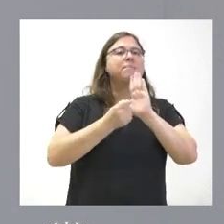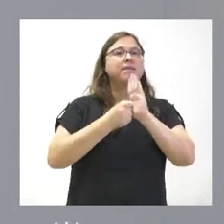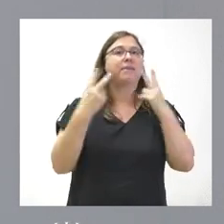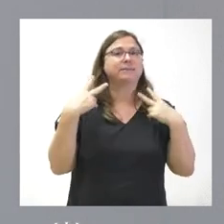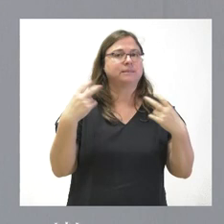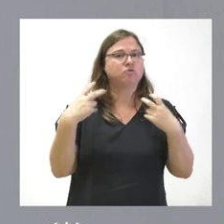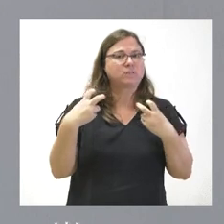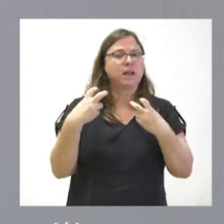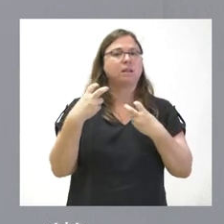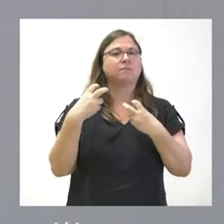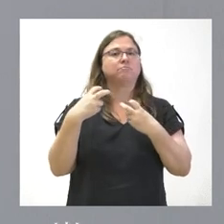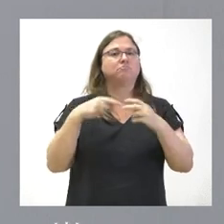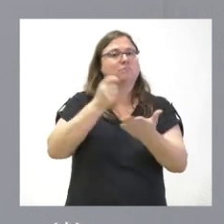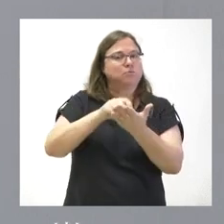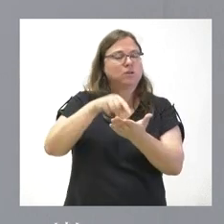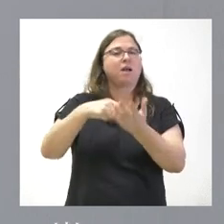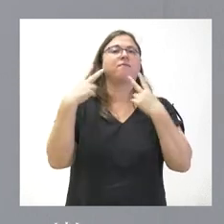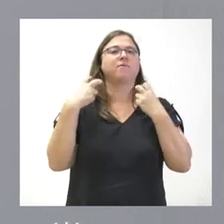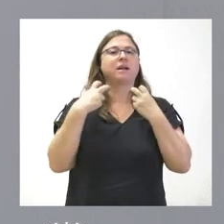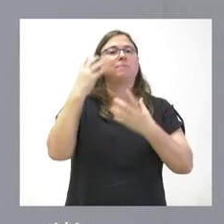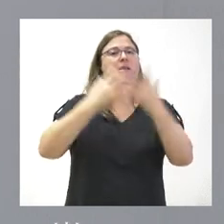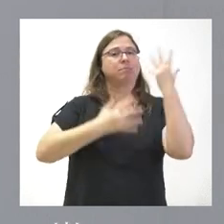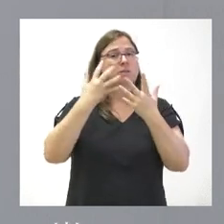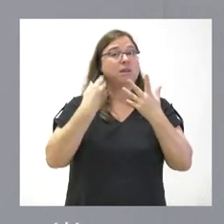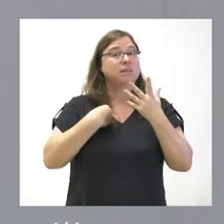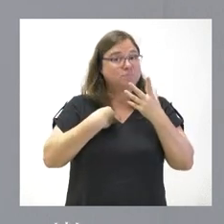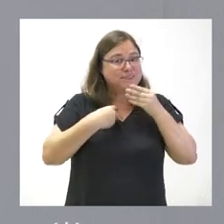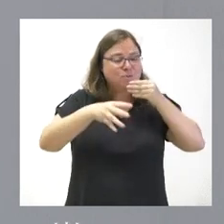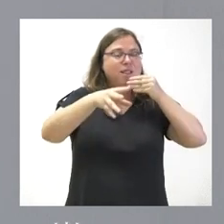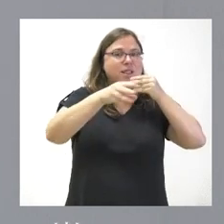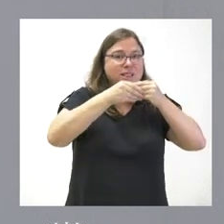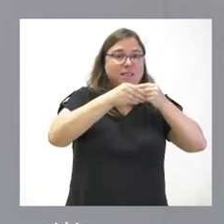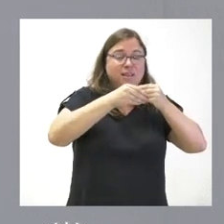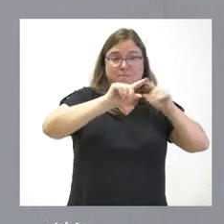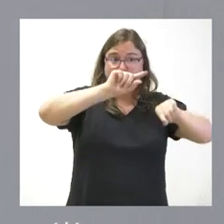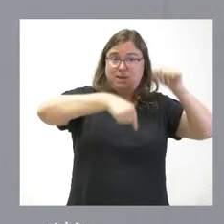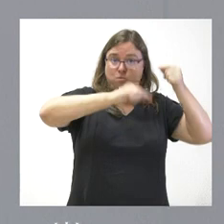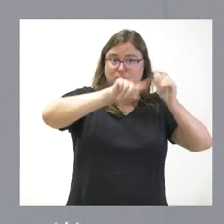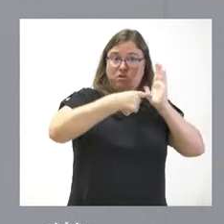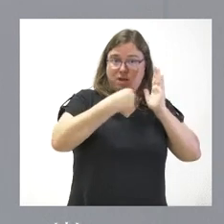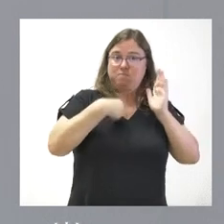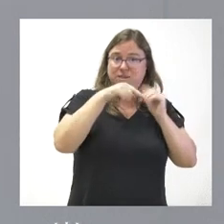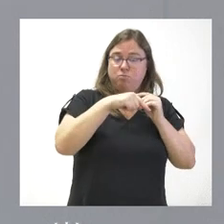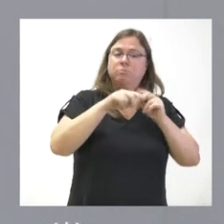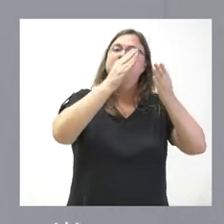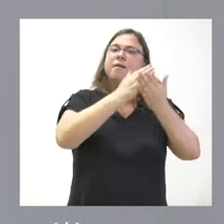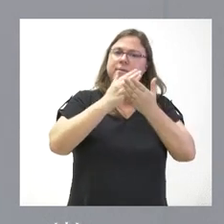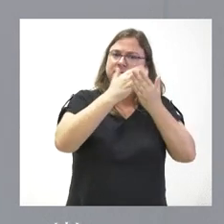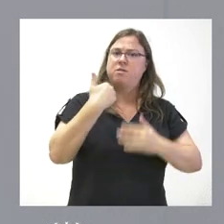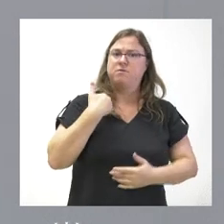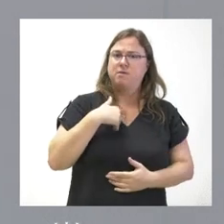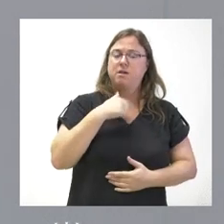Fiscales y administrativas que acompañaría al presupuesto y hemos